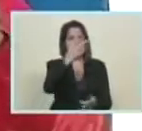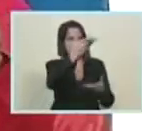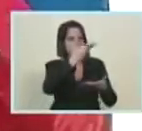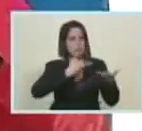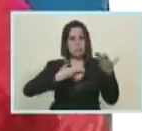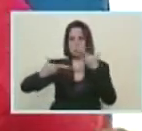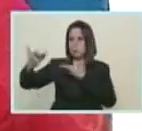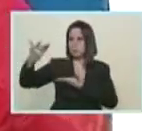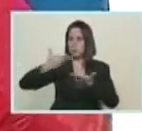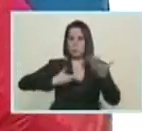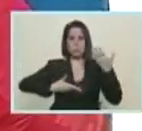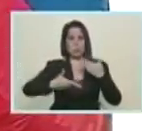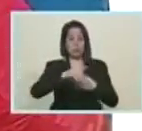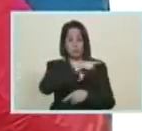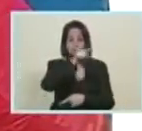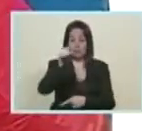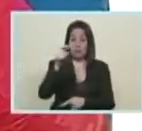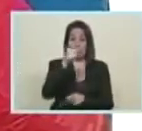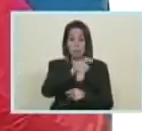los trabajadores,